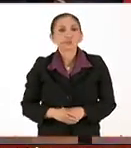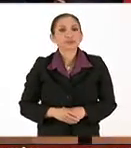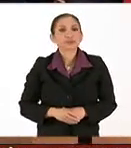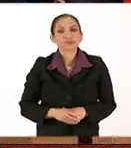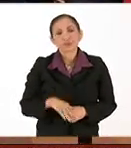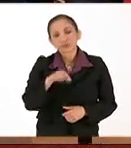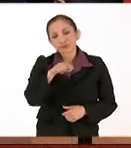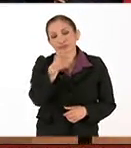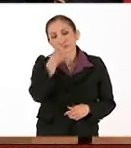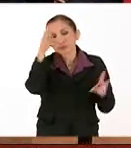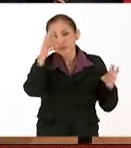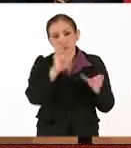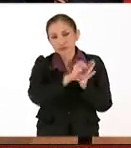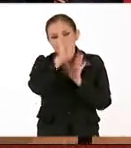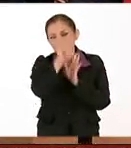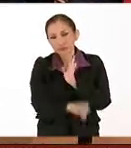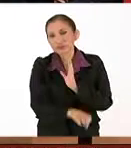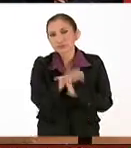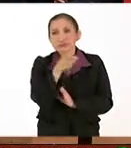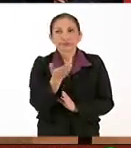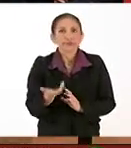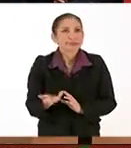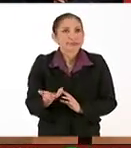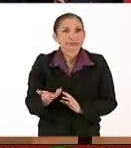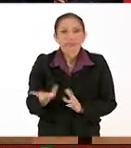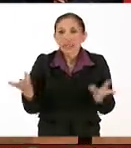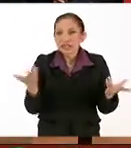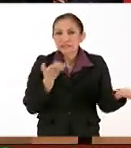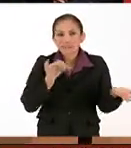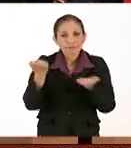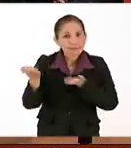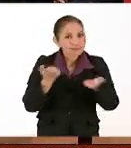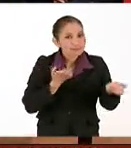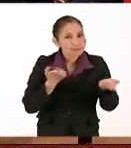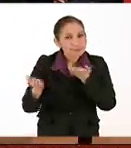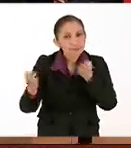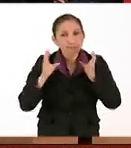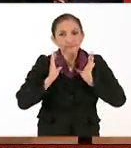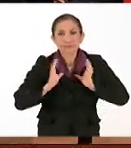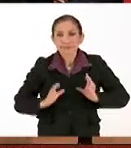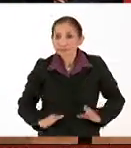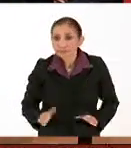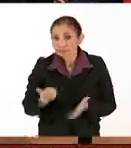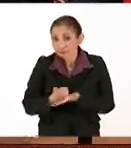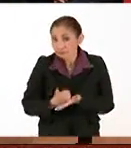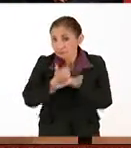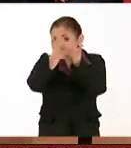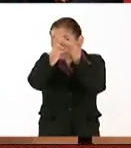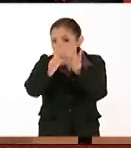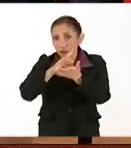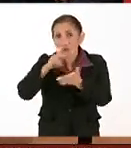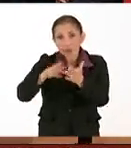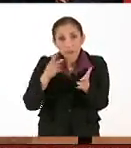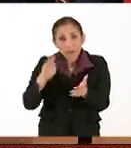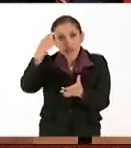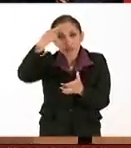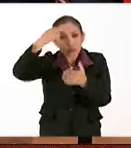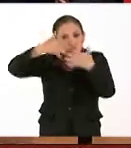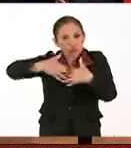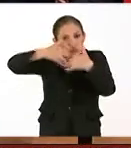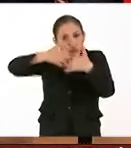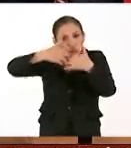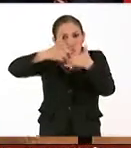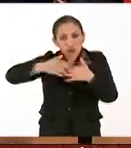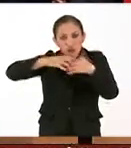Y en ese sentido, por ejemplo, hacer ejercicio físico también ayuda a reactivar los neuroquímicos o